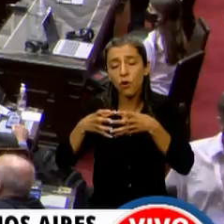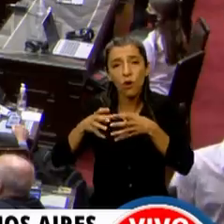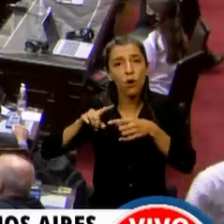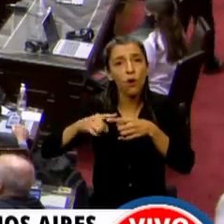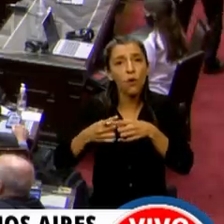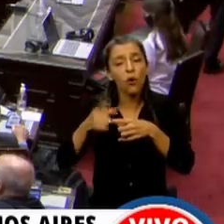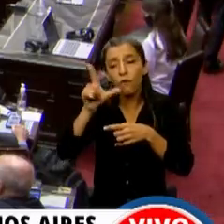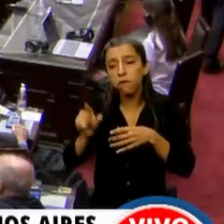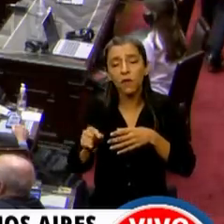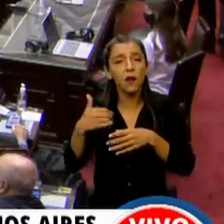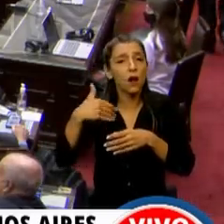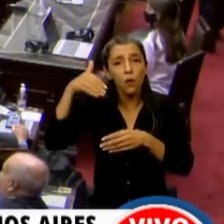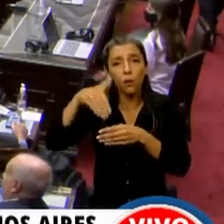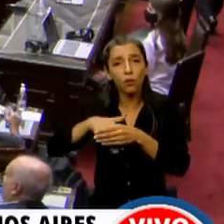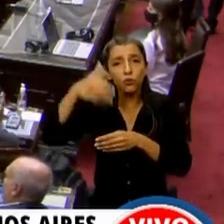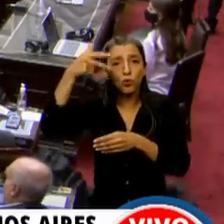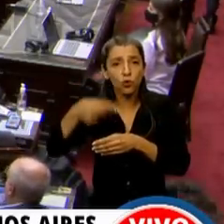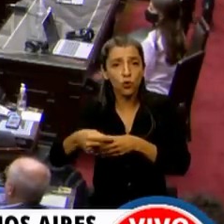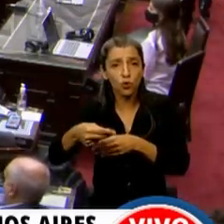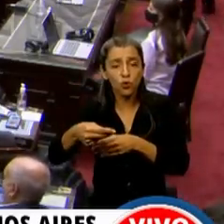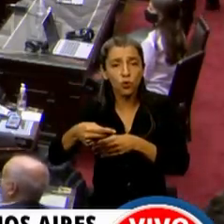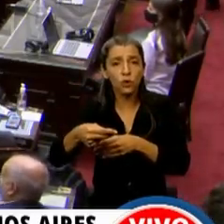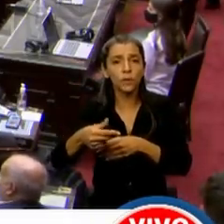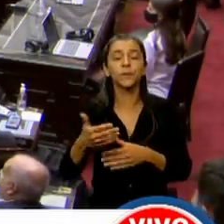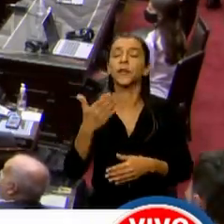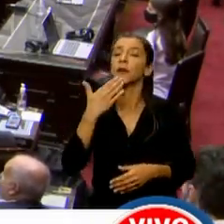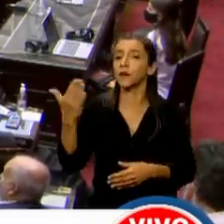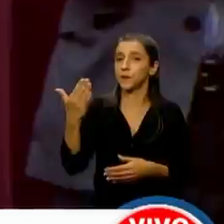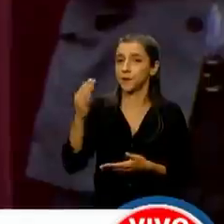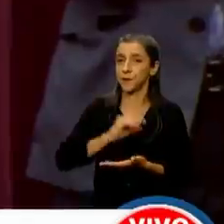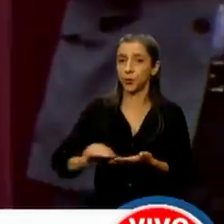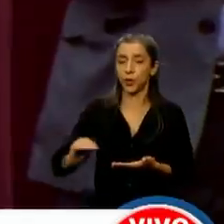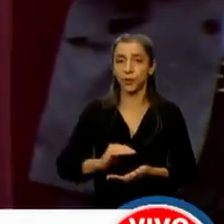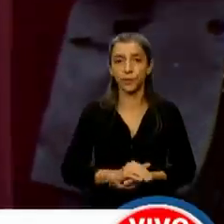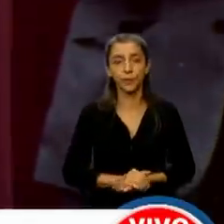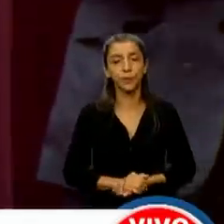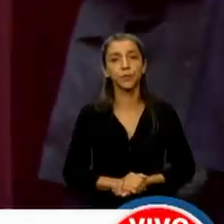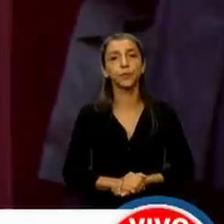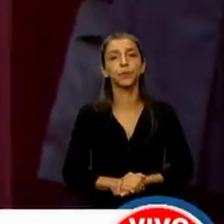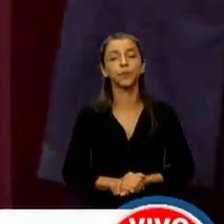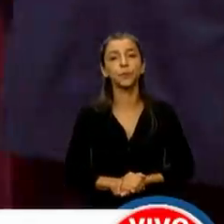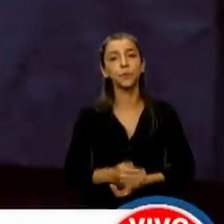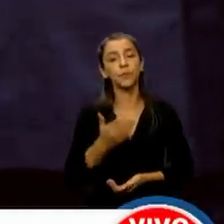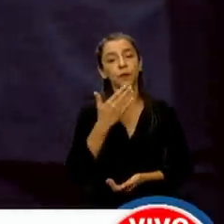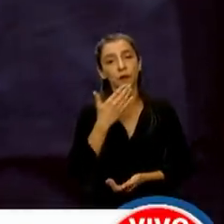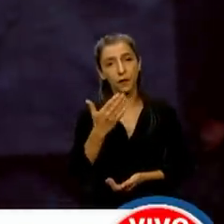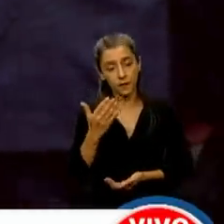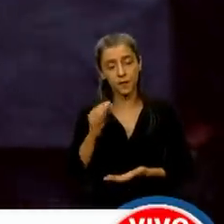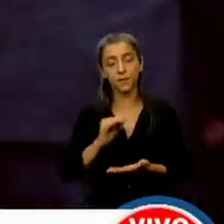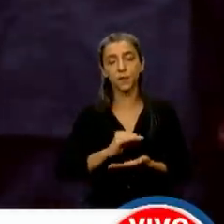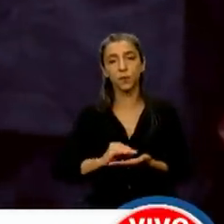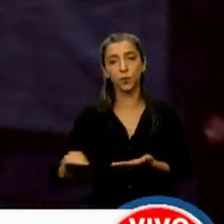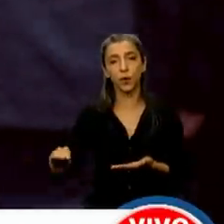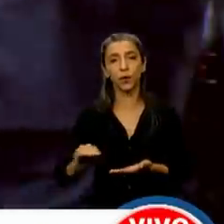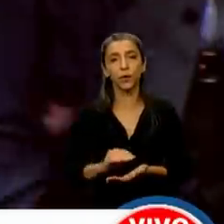va a votar negativo gracias diputado gracias diputado